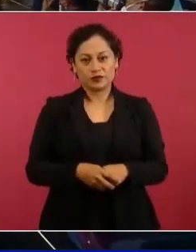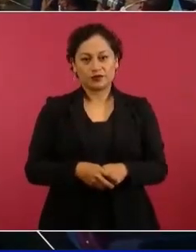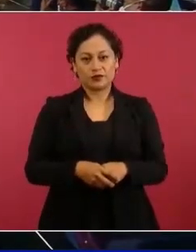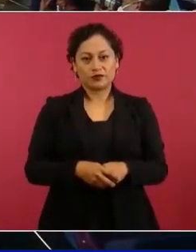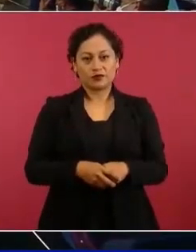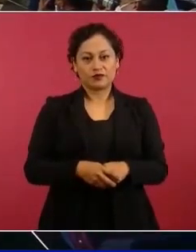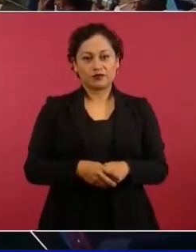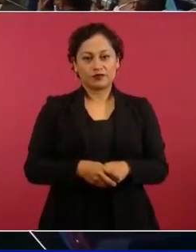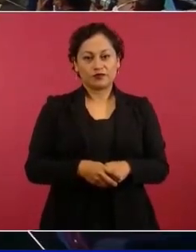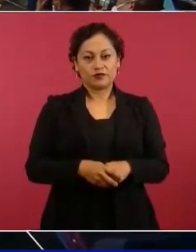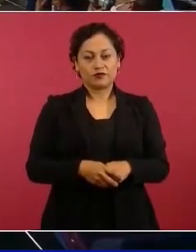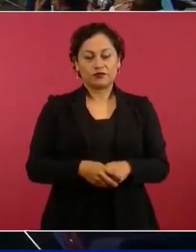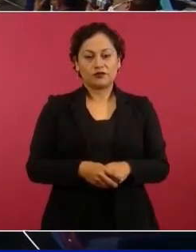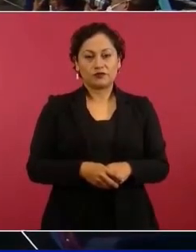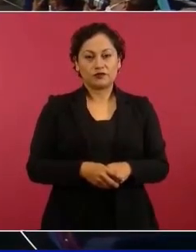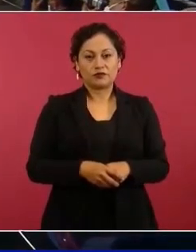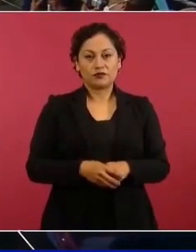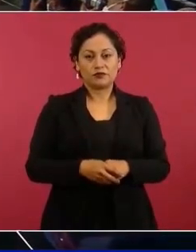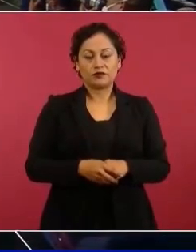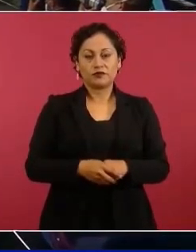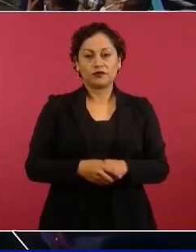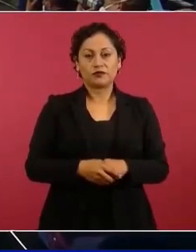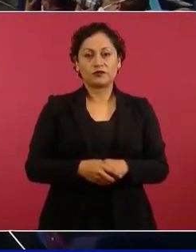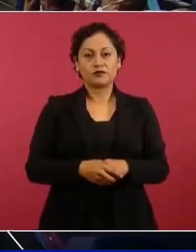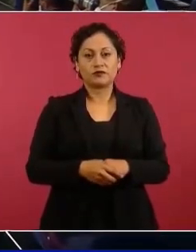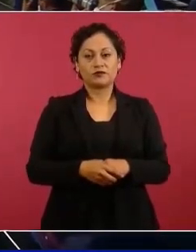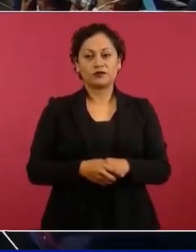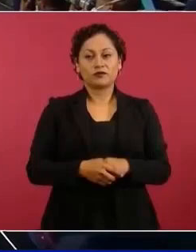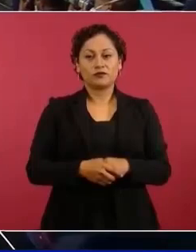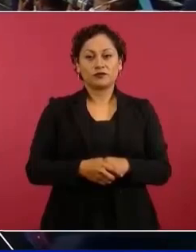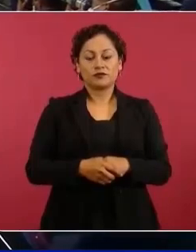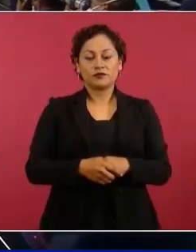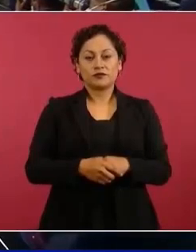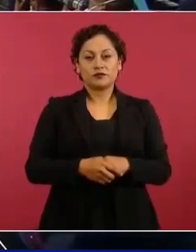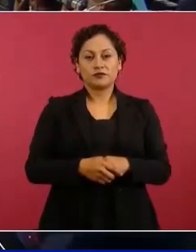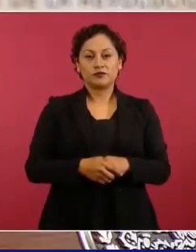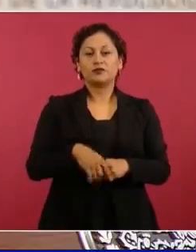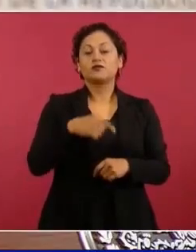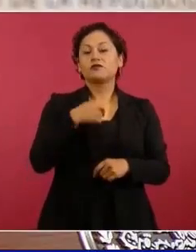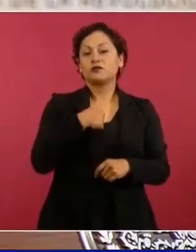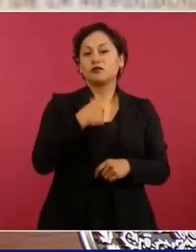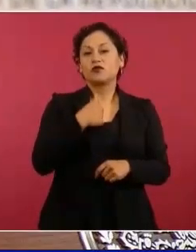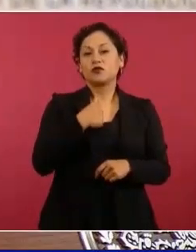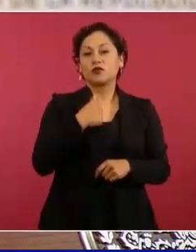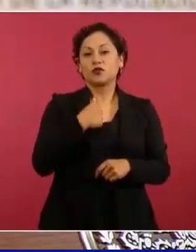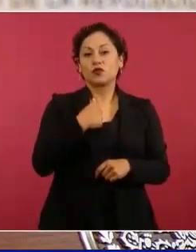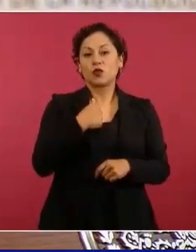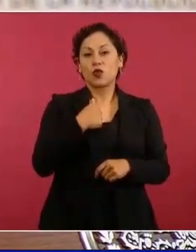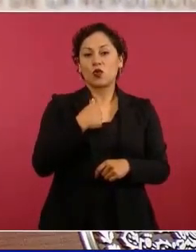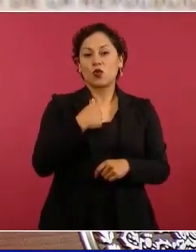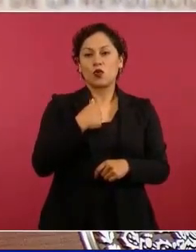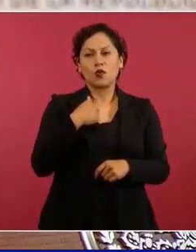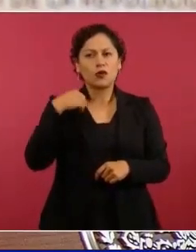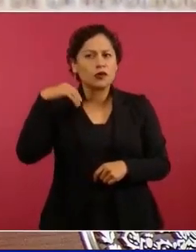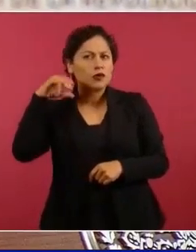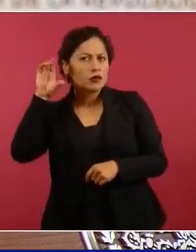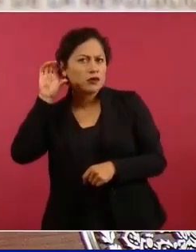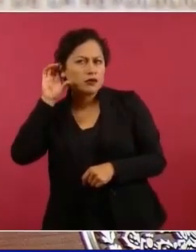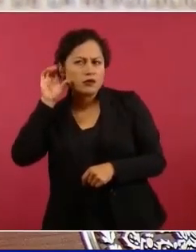informándome de que era compañero de